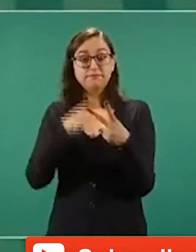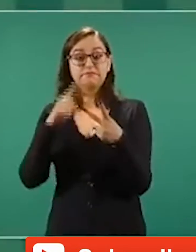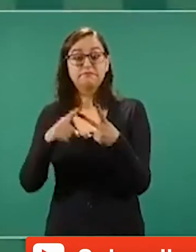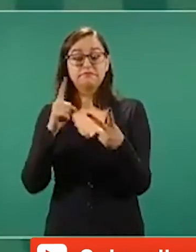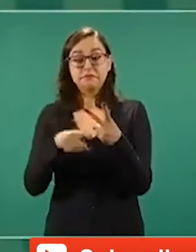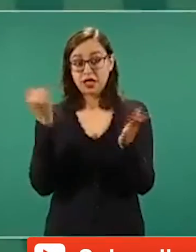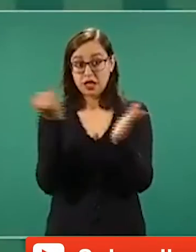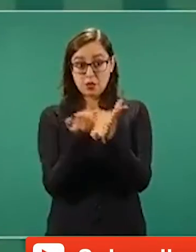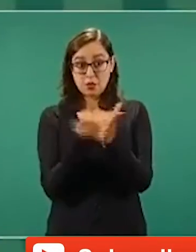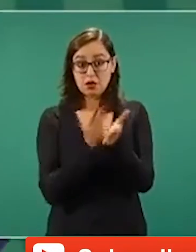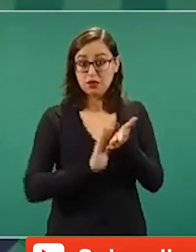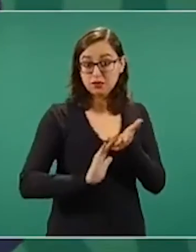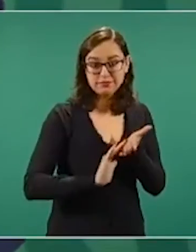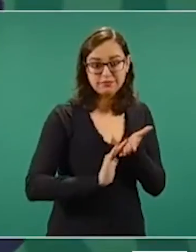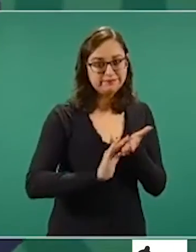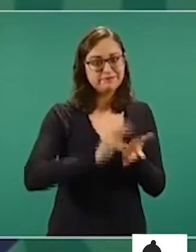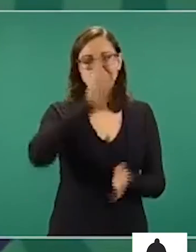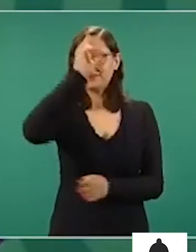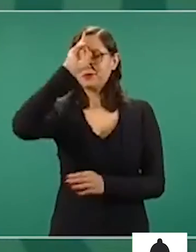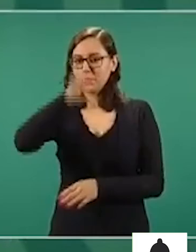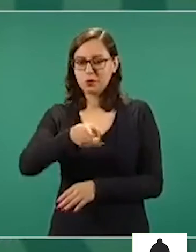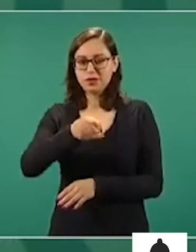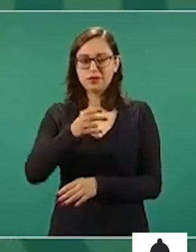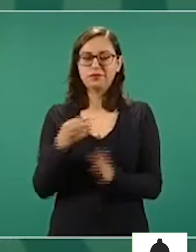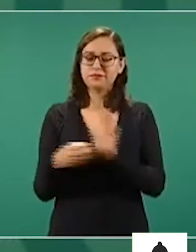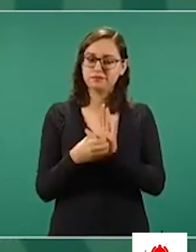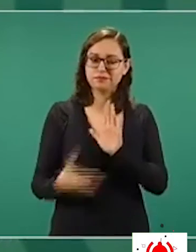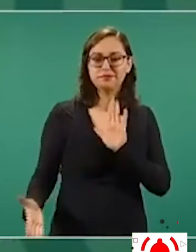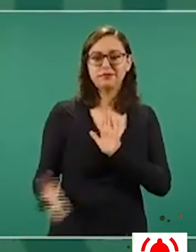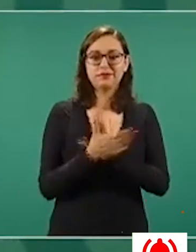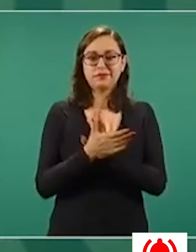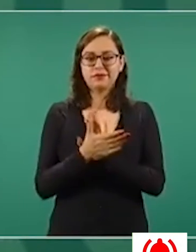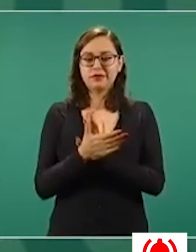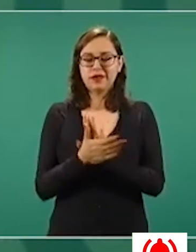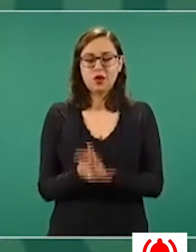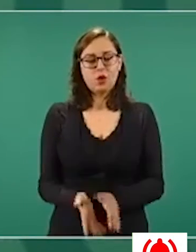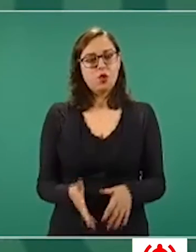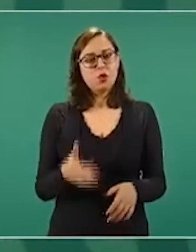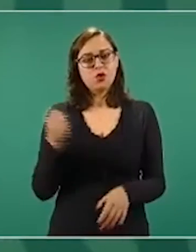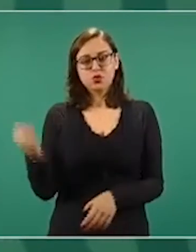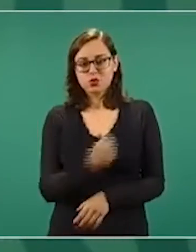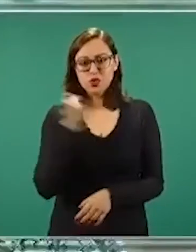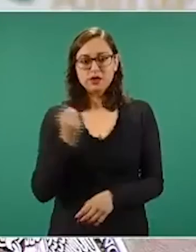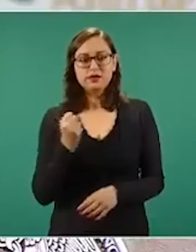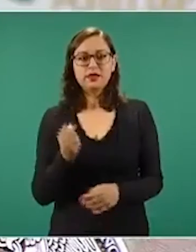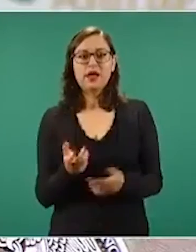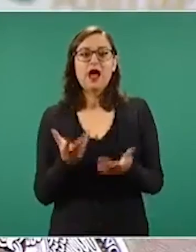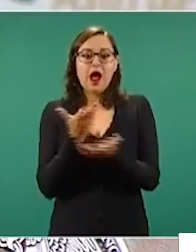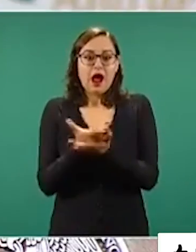Esto nos ha permitido pues contar con ingresos,